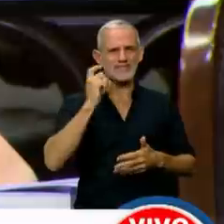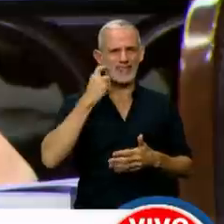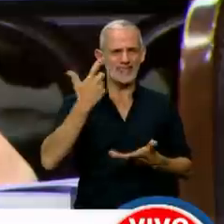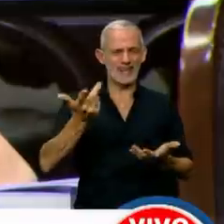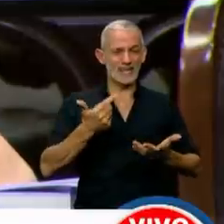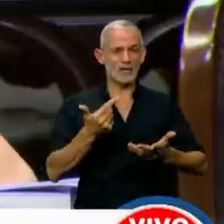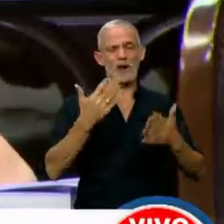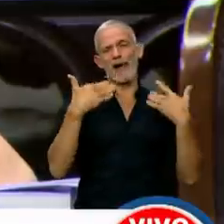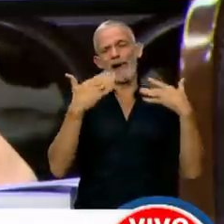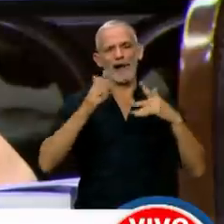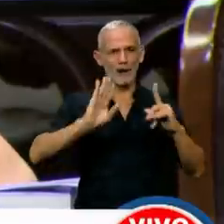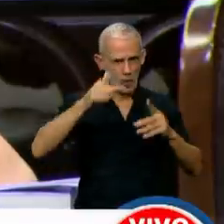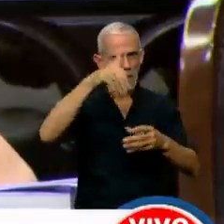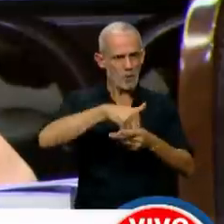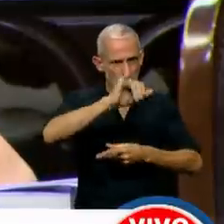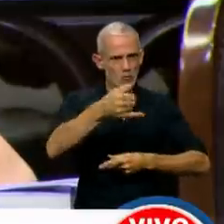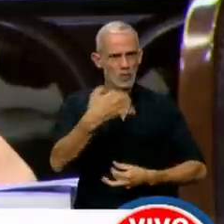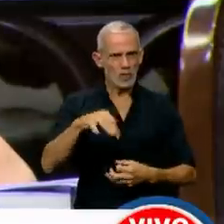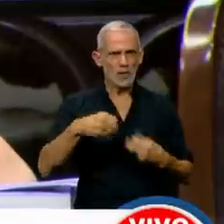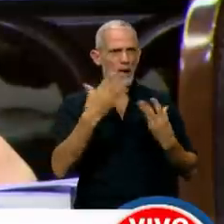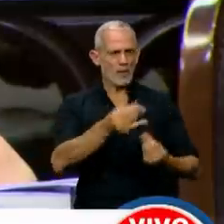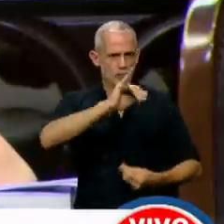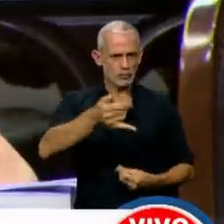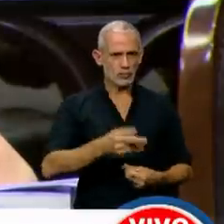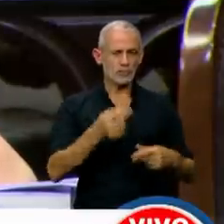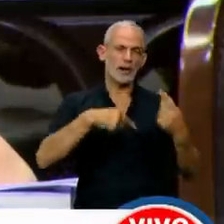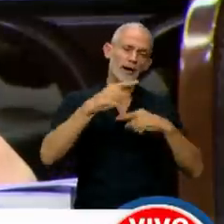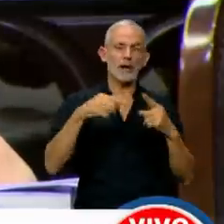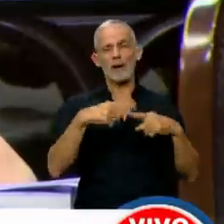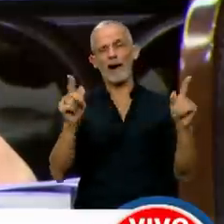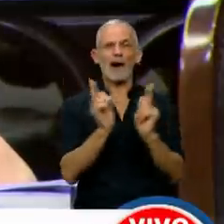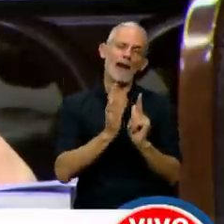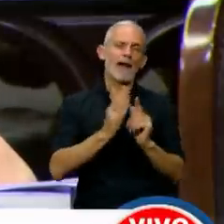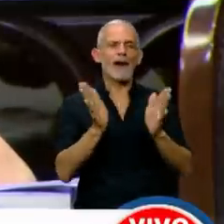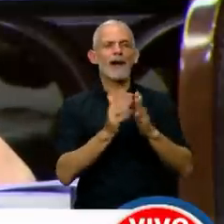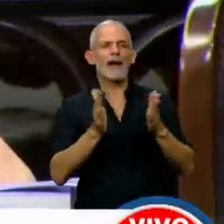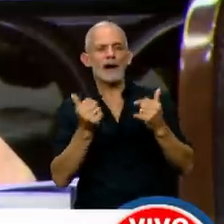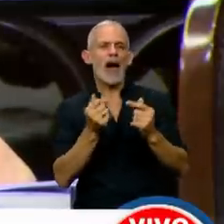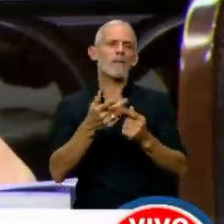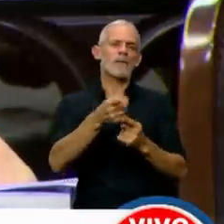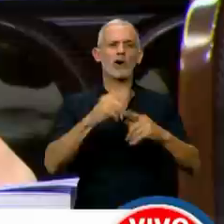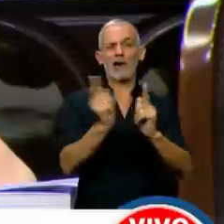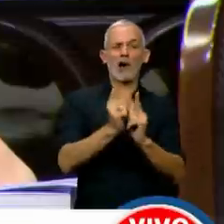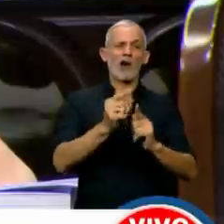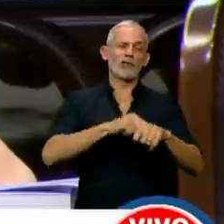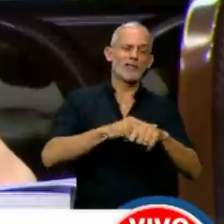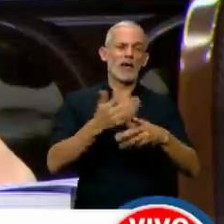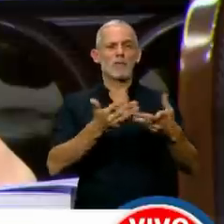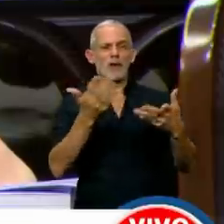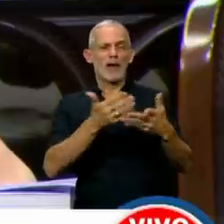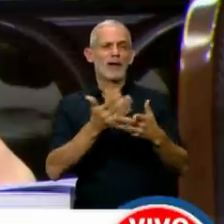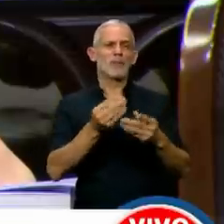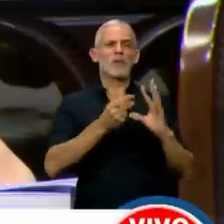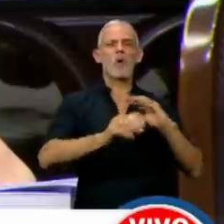ríos no hay excusas para no votar el presupuesto que el trámite exprés que el tema de las facultades para